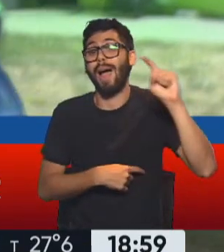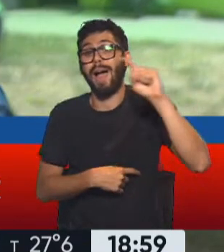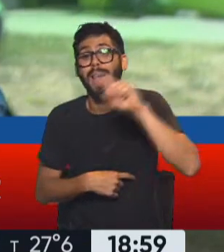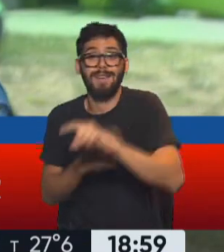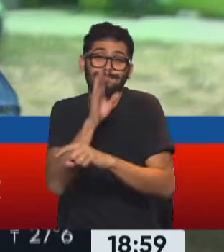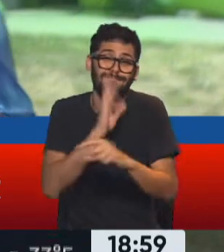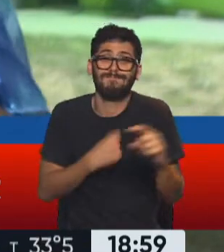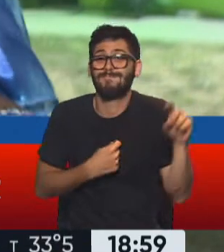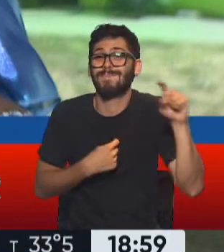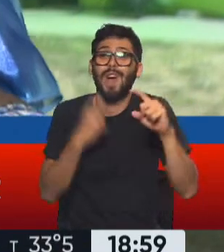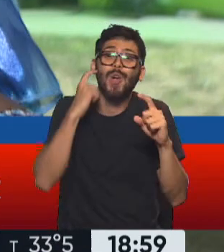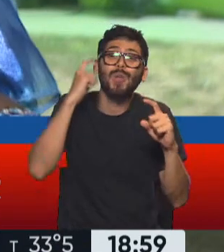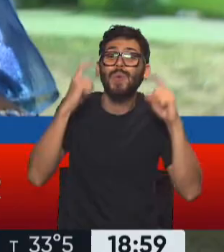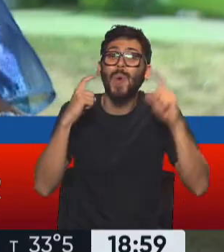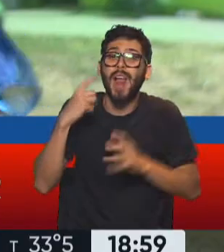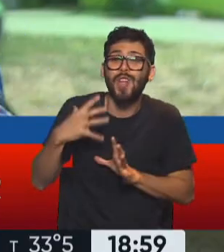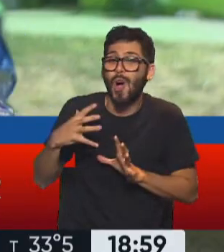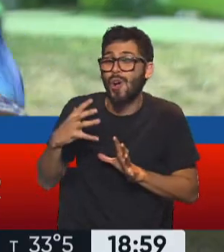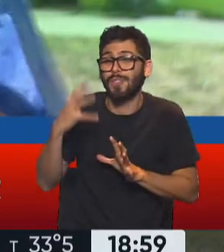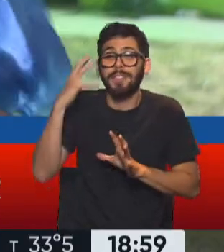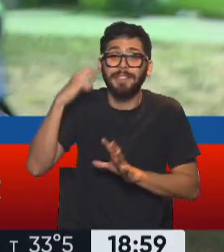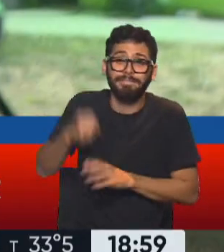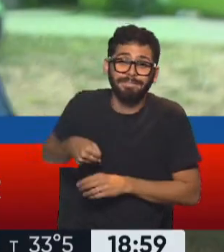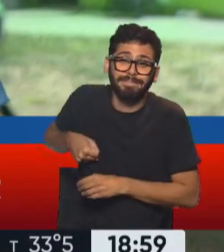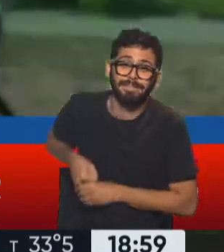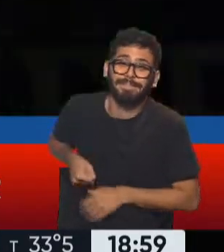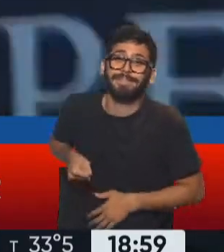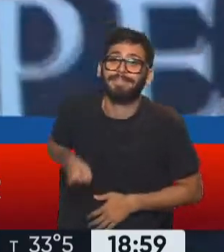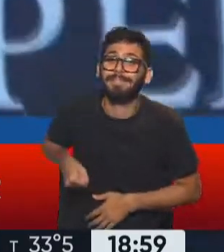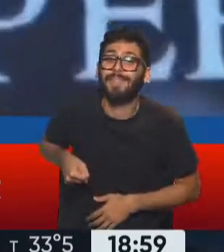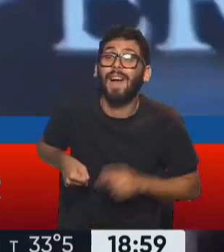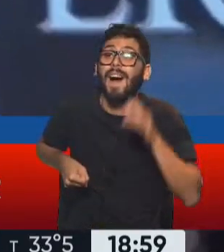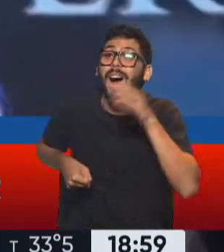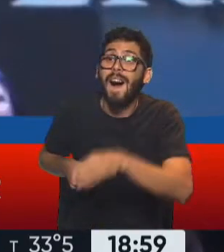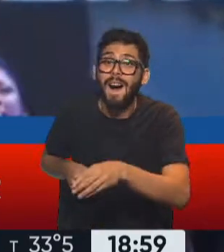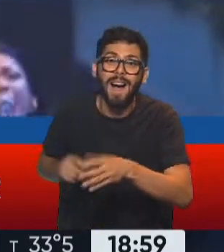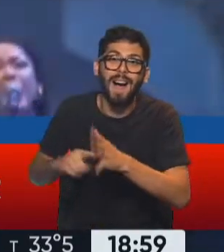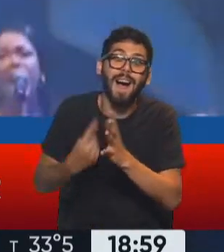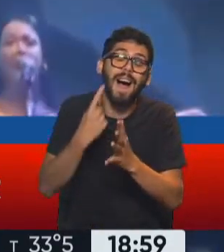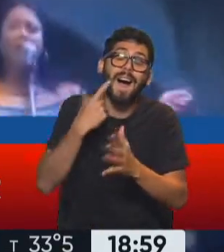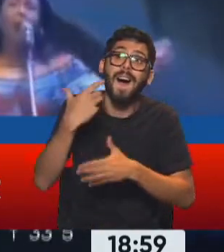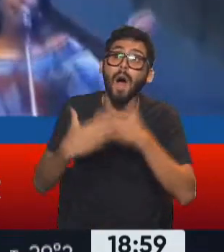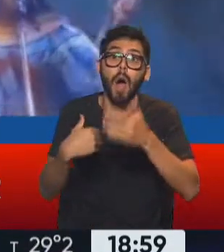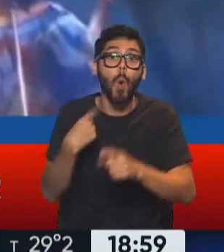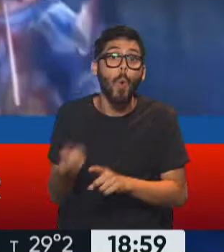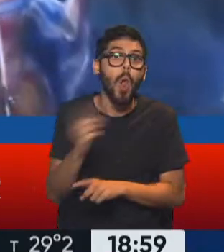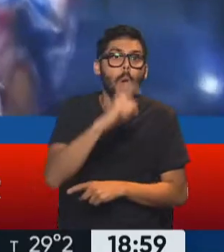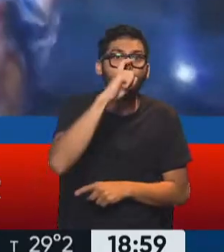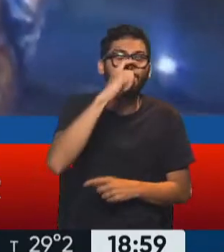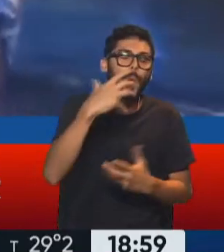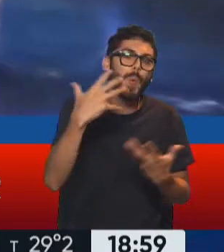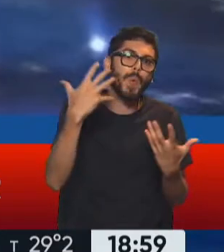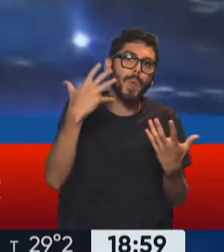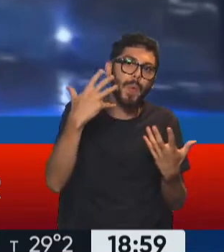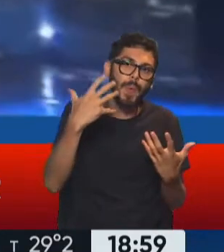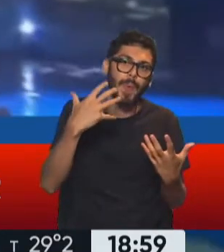nuestra valija de sueños. De que mi regreso a Corrientes fue un nuevo abrazo para mí y me siento súper realizada. De